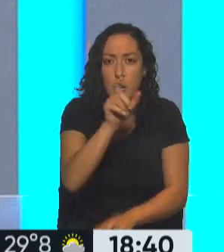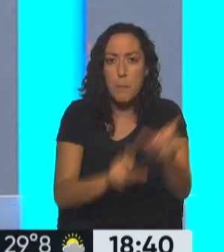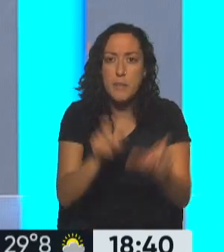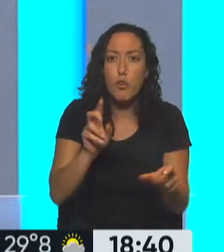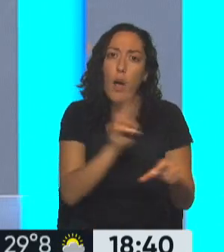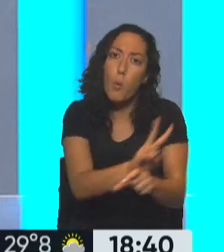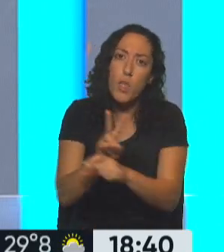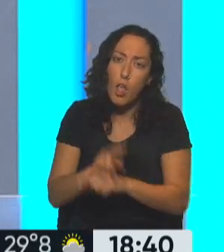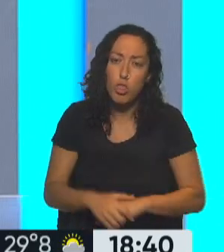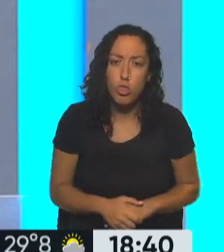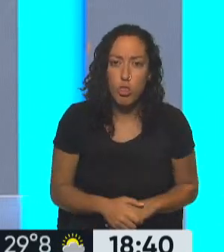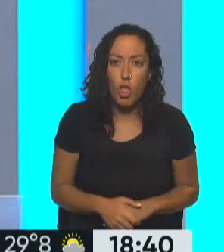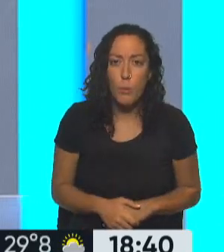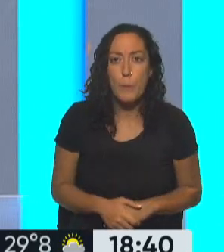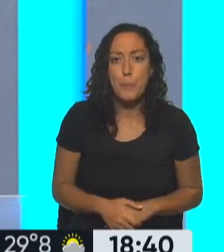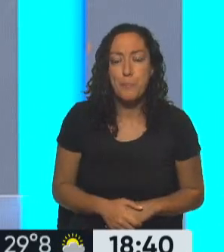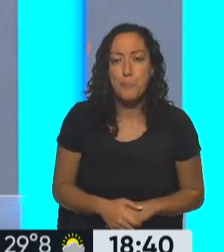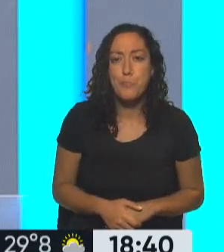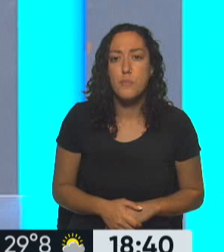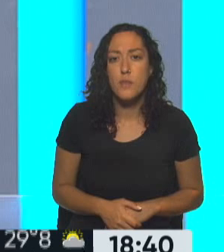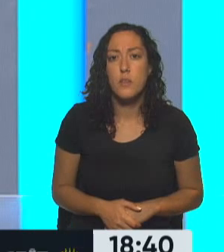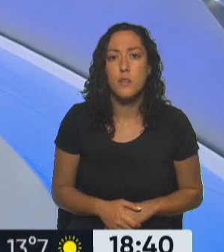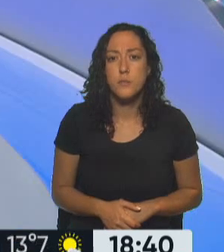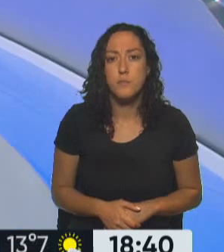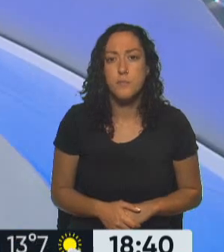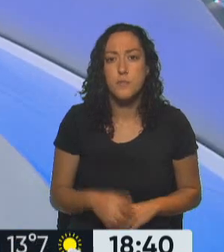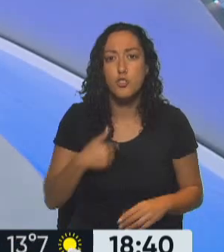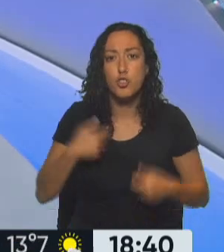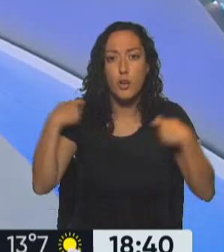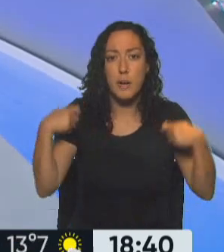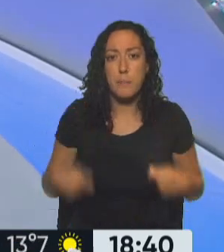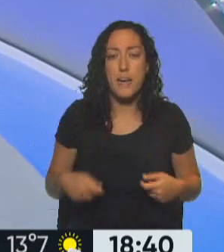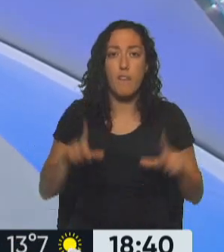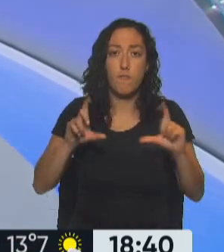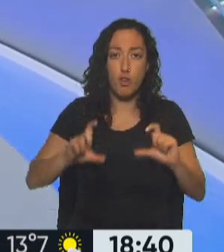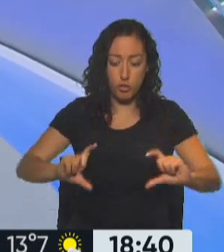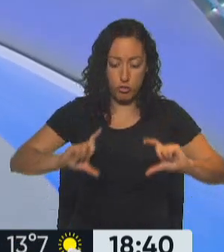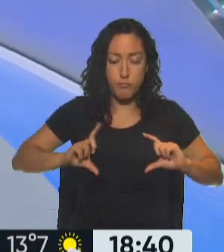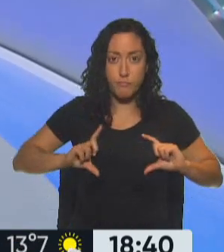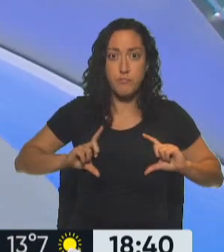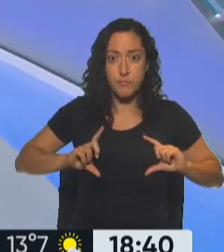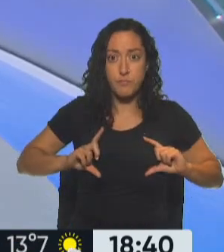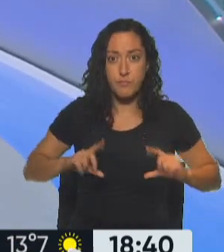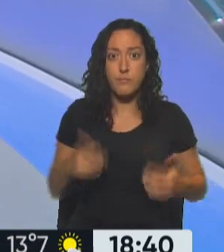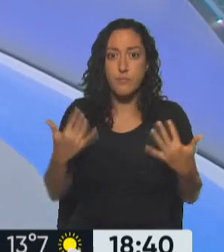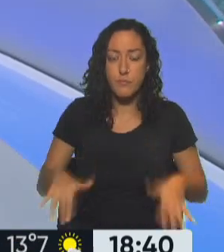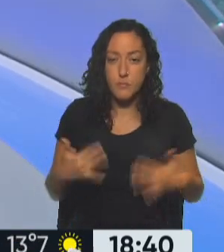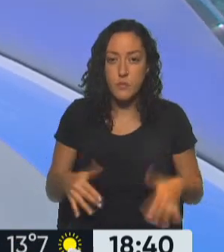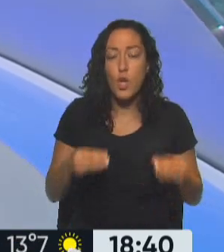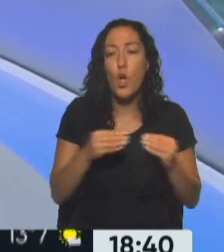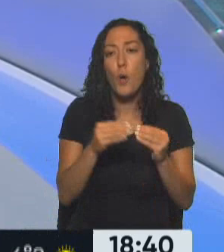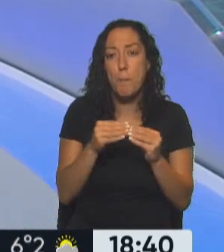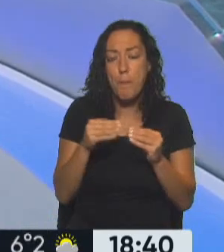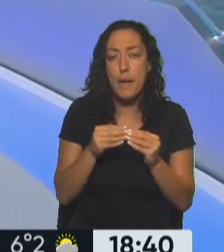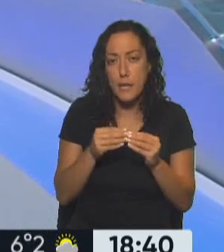cuidan. Yo soy estoy con esa remera, esa foto tan tremenda que hizo un compañero de